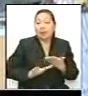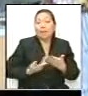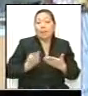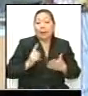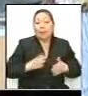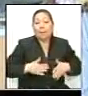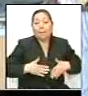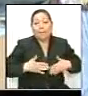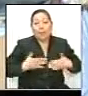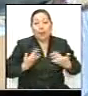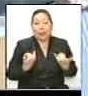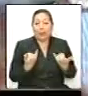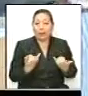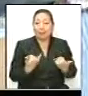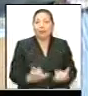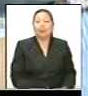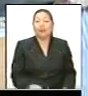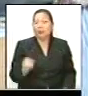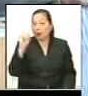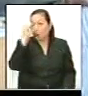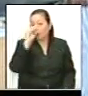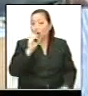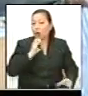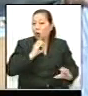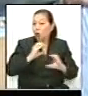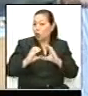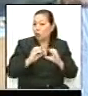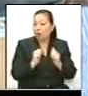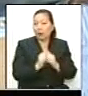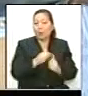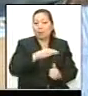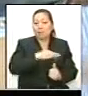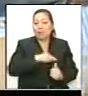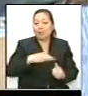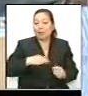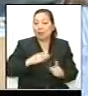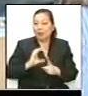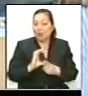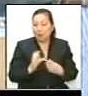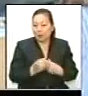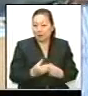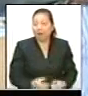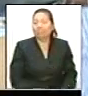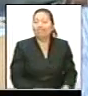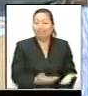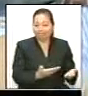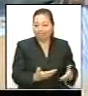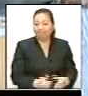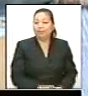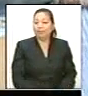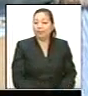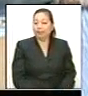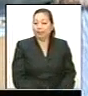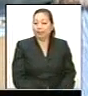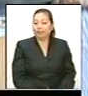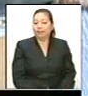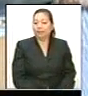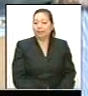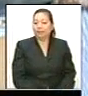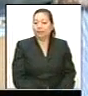poder en esta oportunidad conversar con el ministro de Cultura. Bienvenido, señor ministro.